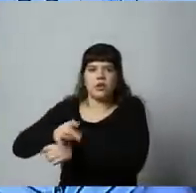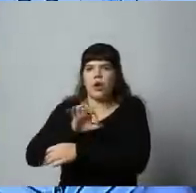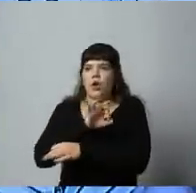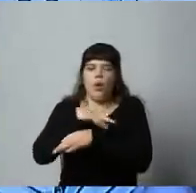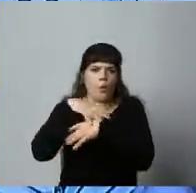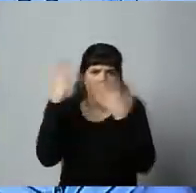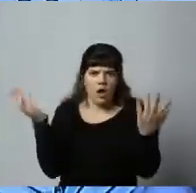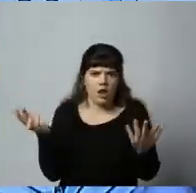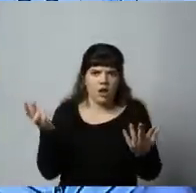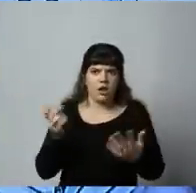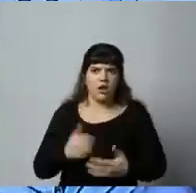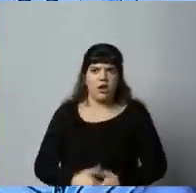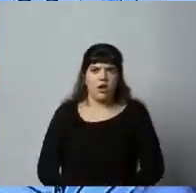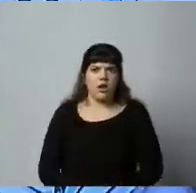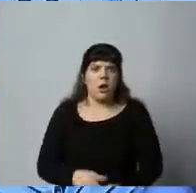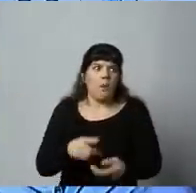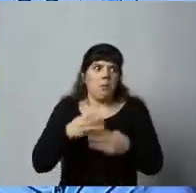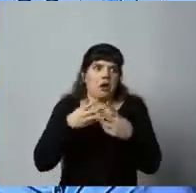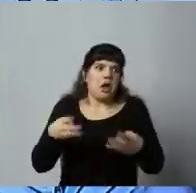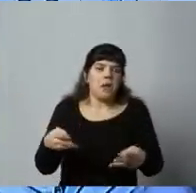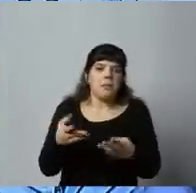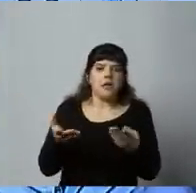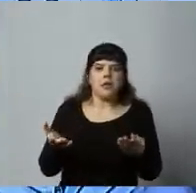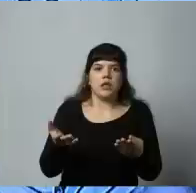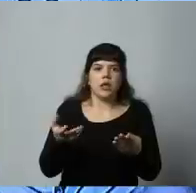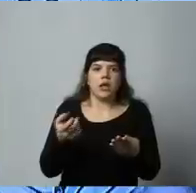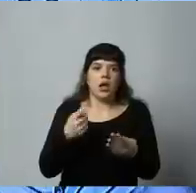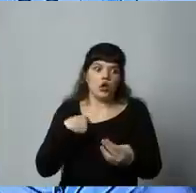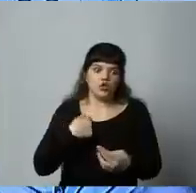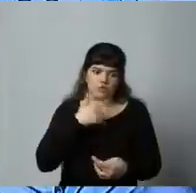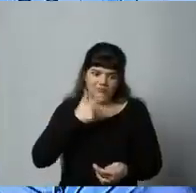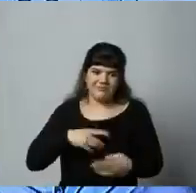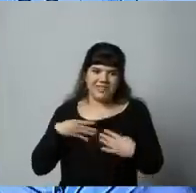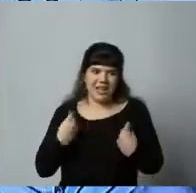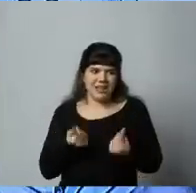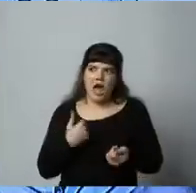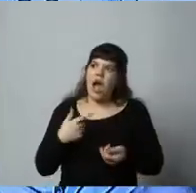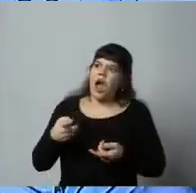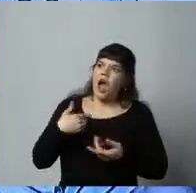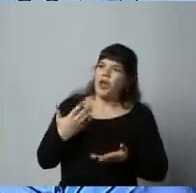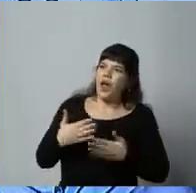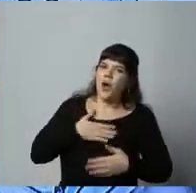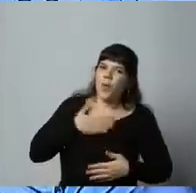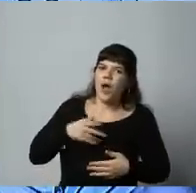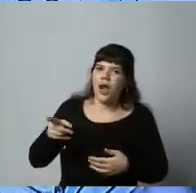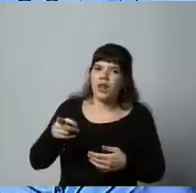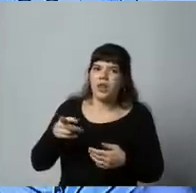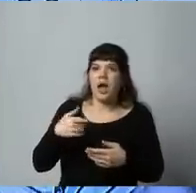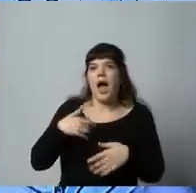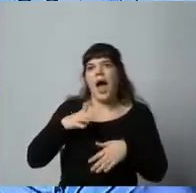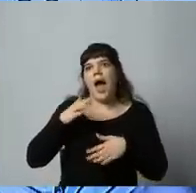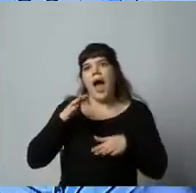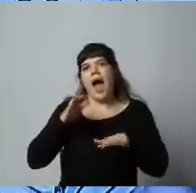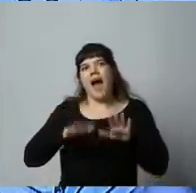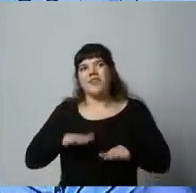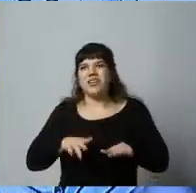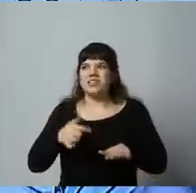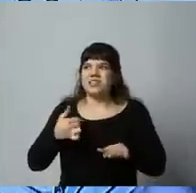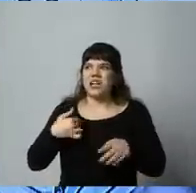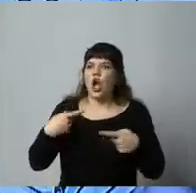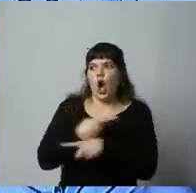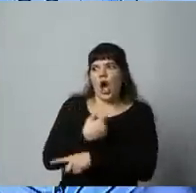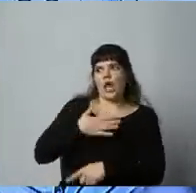investigación administrativa en general cuando uno se siente identificado con alguna de las partes piensa el fallo me va contra mí o va